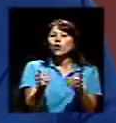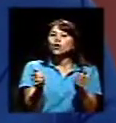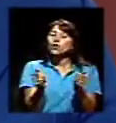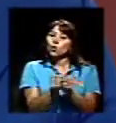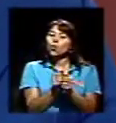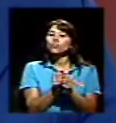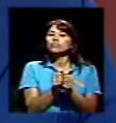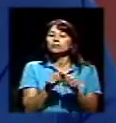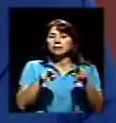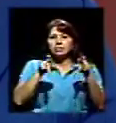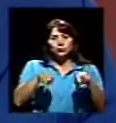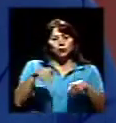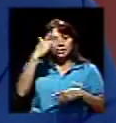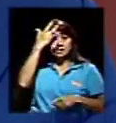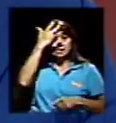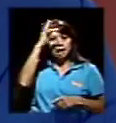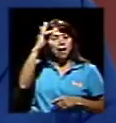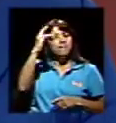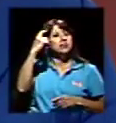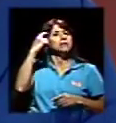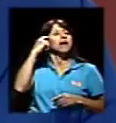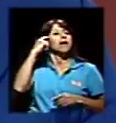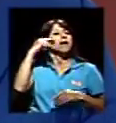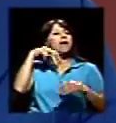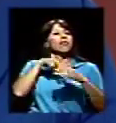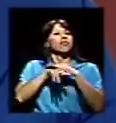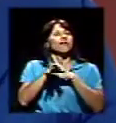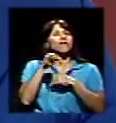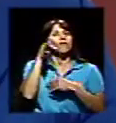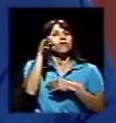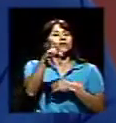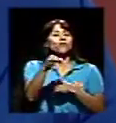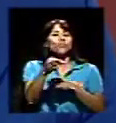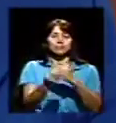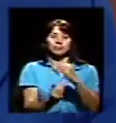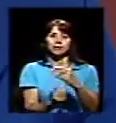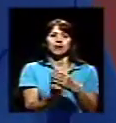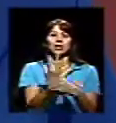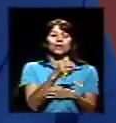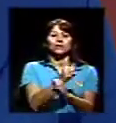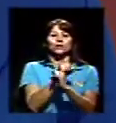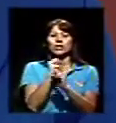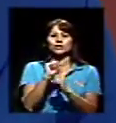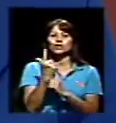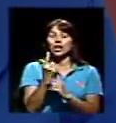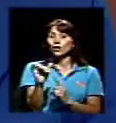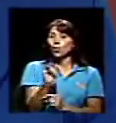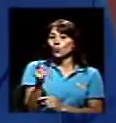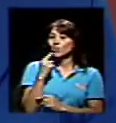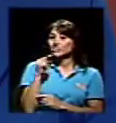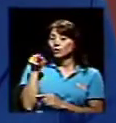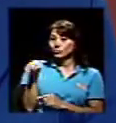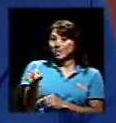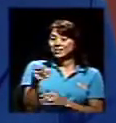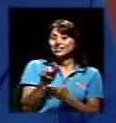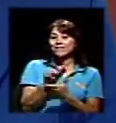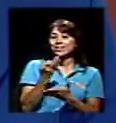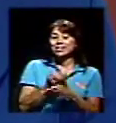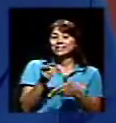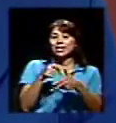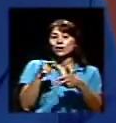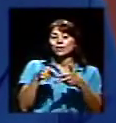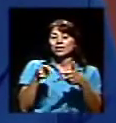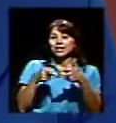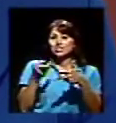visionarios y creó la seguridad social. Como usted bien lo decía, está financiada en forma tripartita por el Estado, por